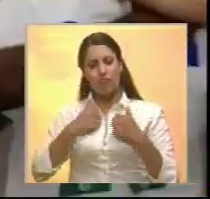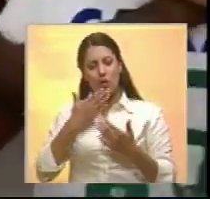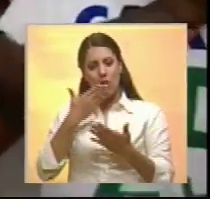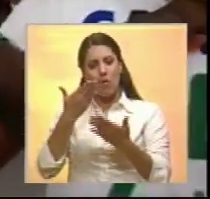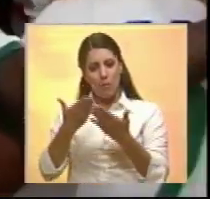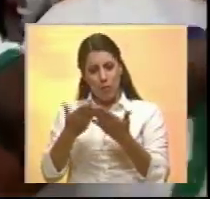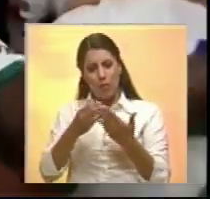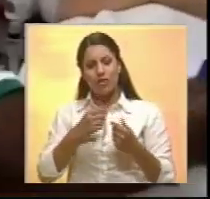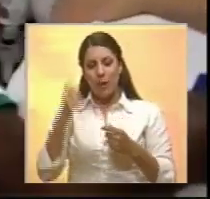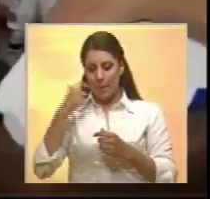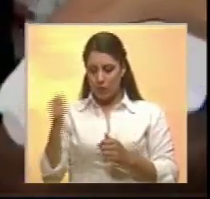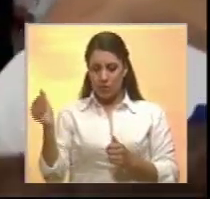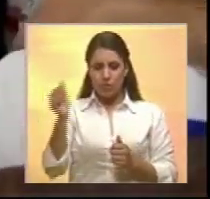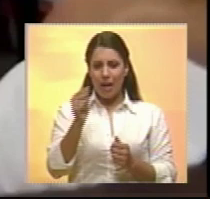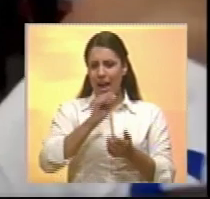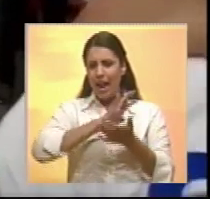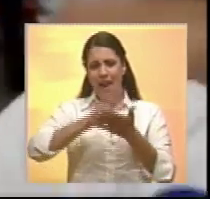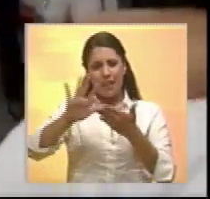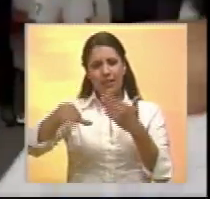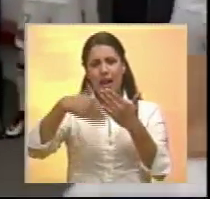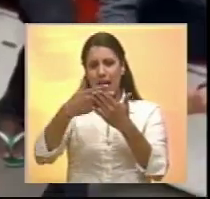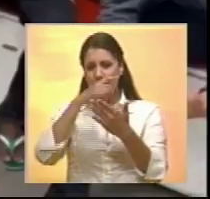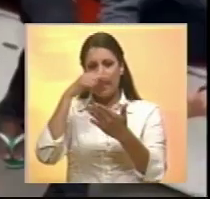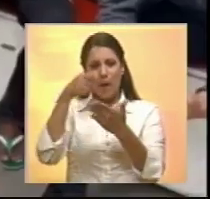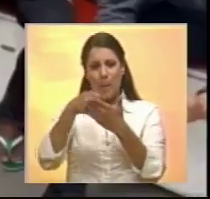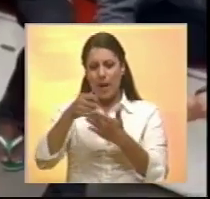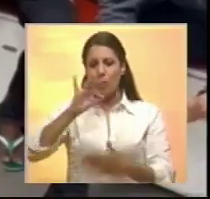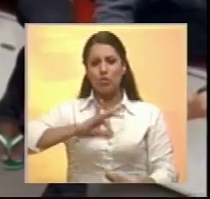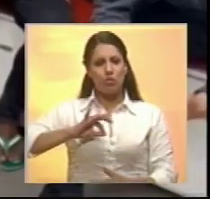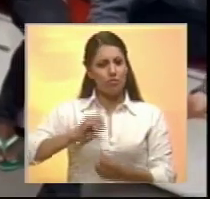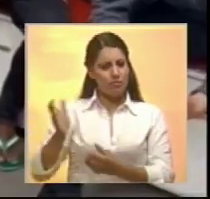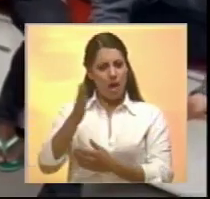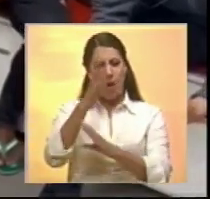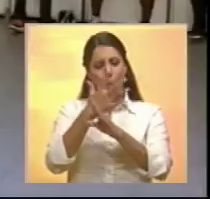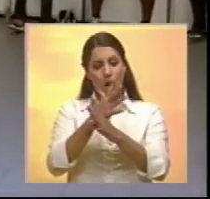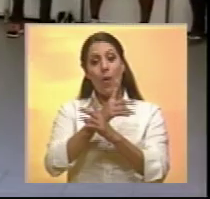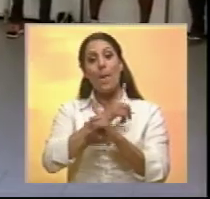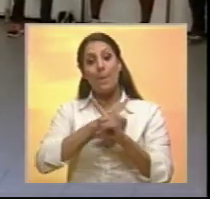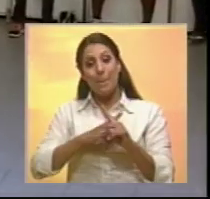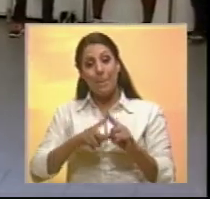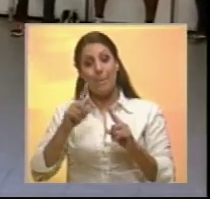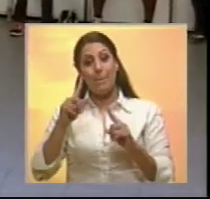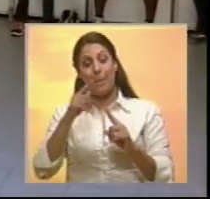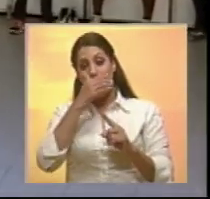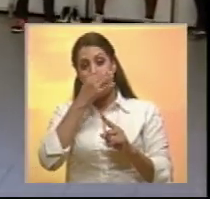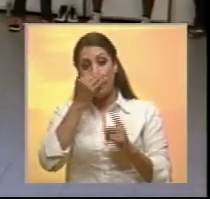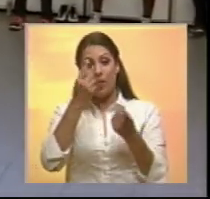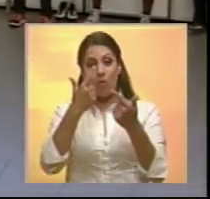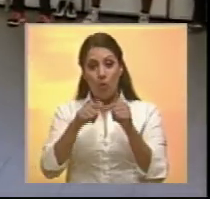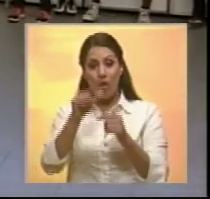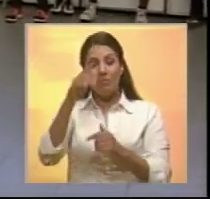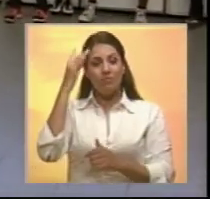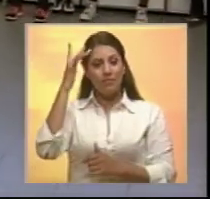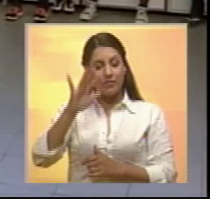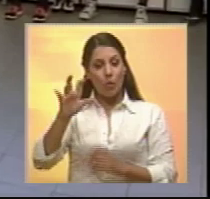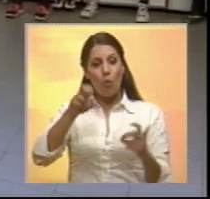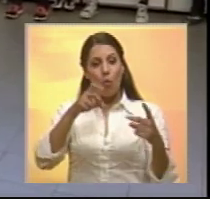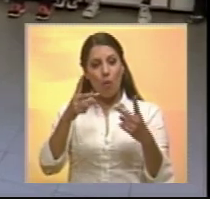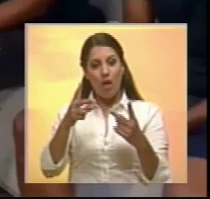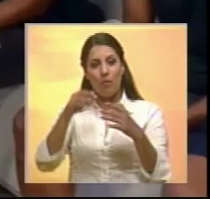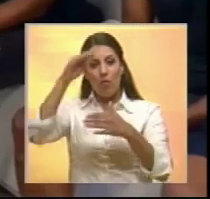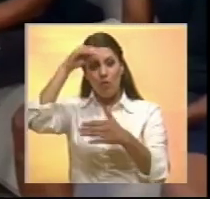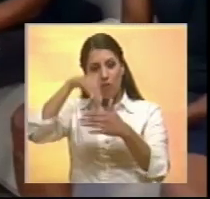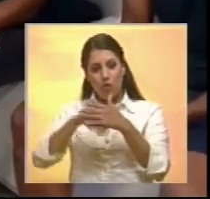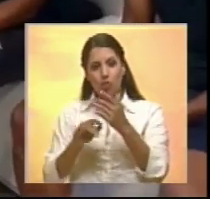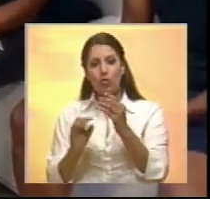propuesta de ceder atletas sin costo, hasta pagando sus sueldos. Mientras tanto, el Sao Paulo sugirió la creación de un fondo